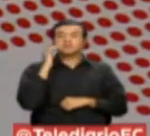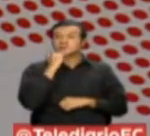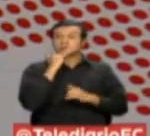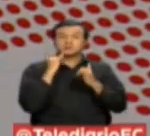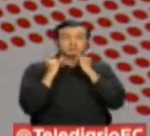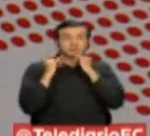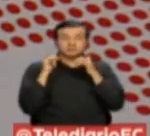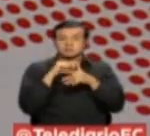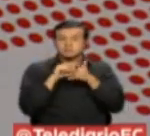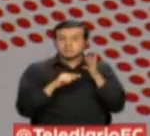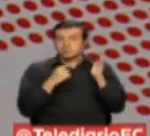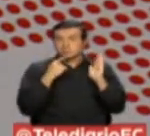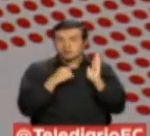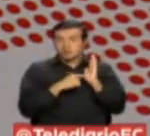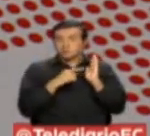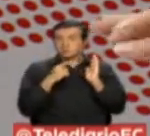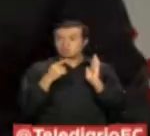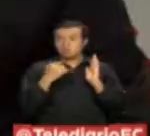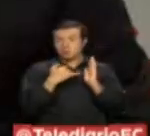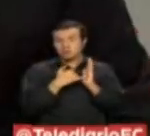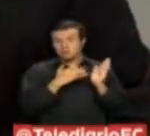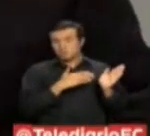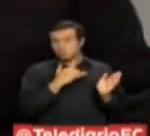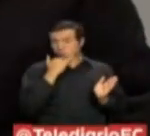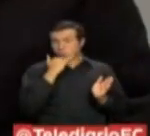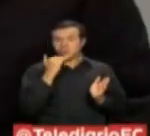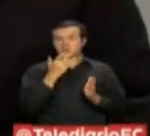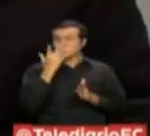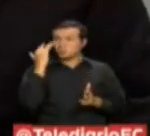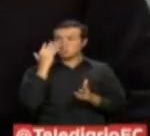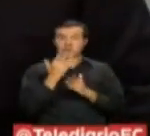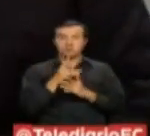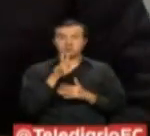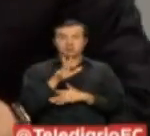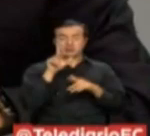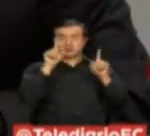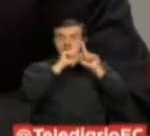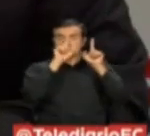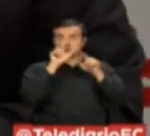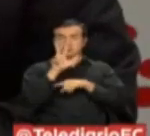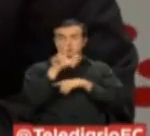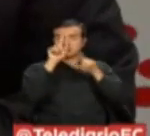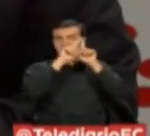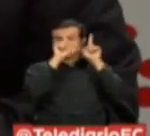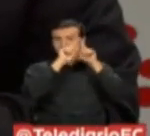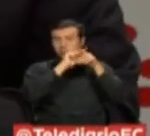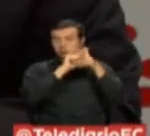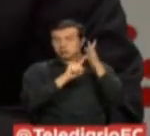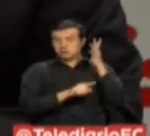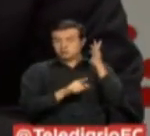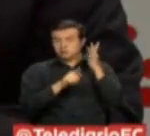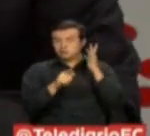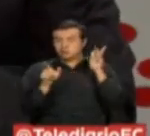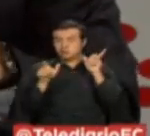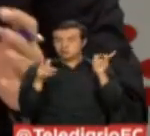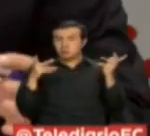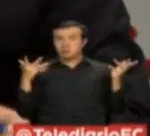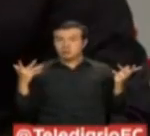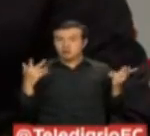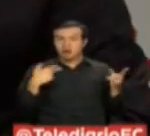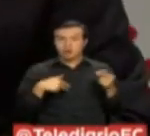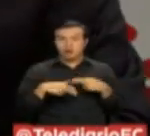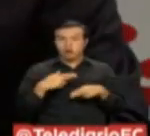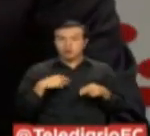actos ilícitos, entre esos la defraudación tributaria. Bueno, pero originalmente las tres empresas vinculadas al narcotráfico y al